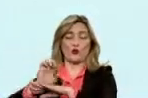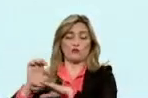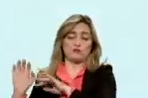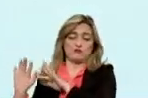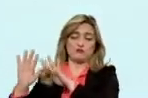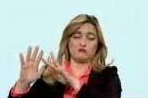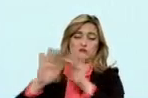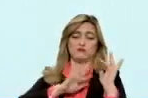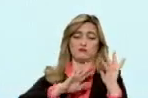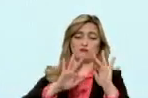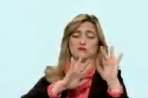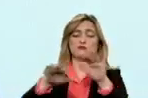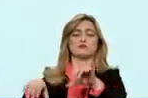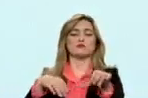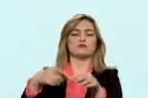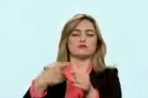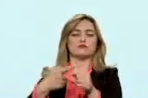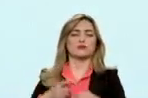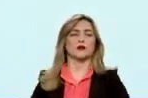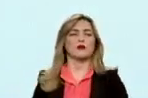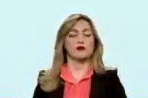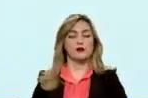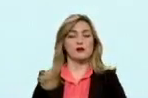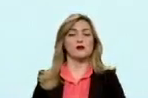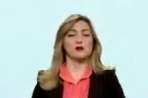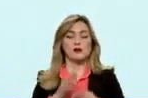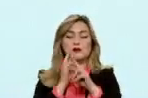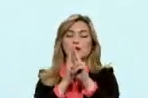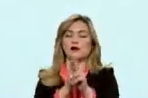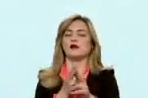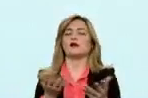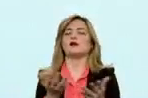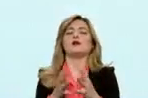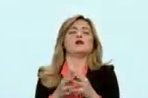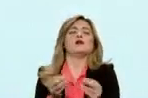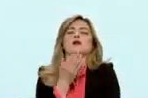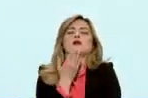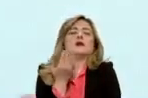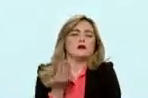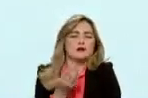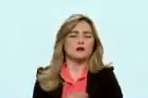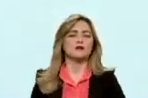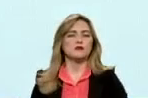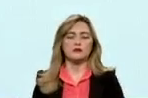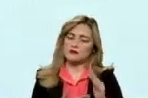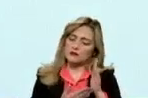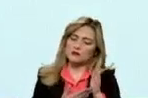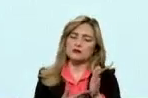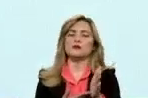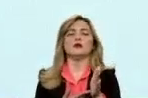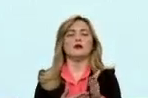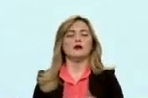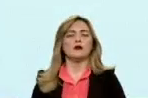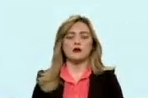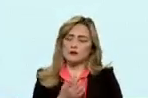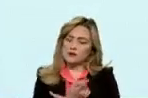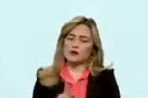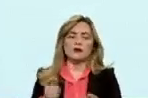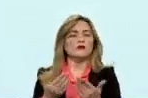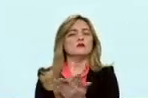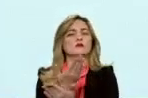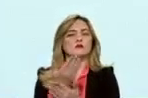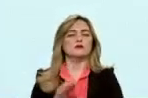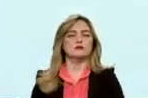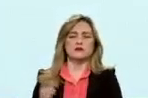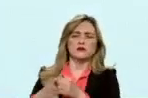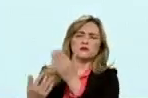a desarrollar actividades en Quito. Frente a eso tenemos que dar una respuesta. Una respuesta obviamente bajo un modelo, bajo un esquema diferente al del